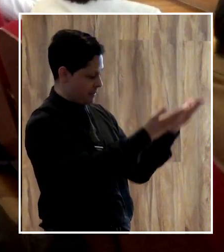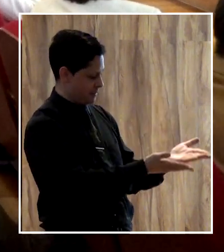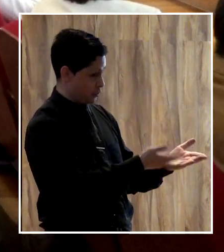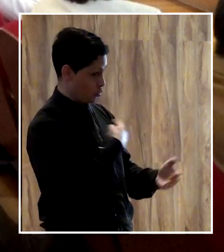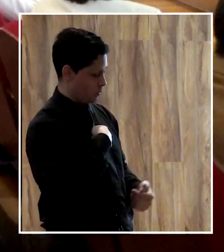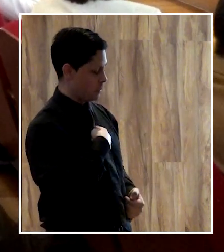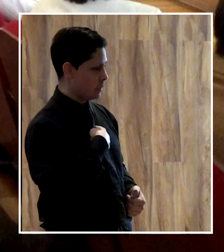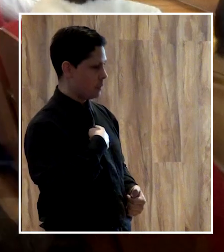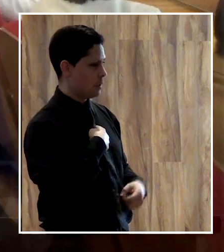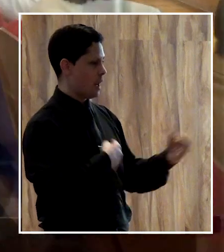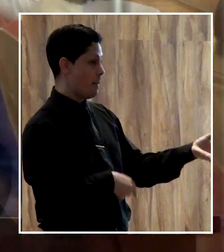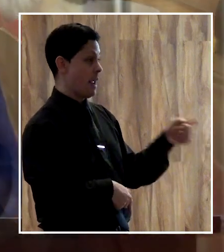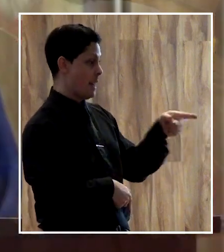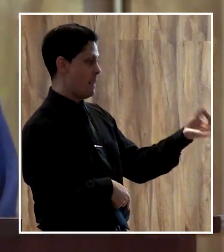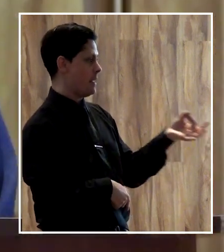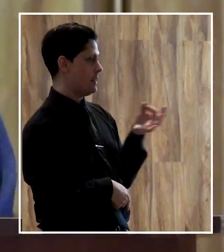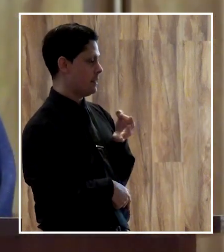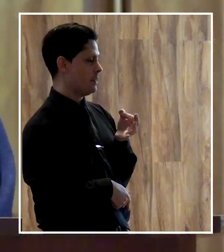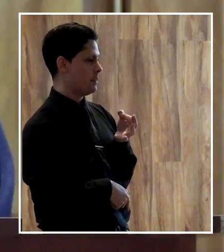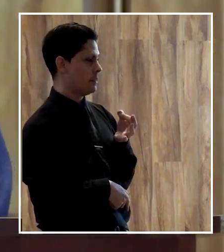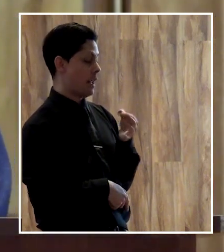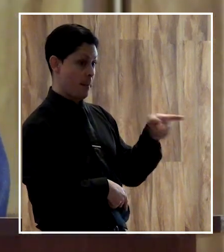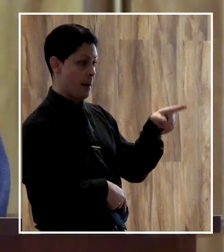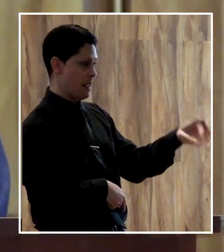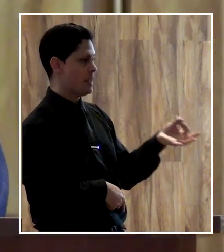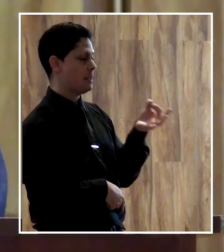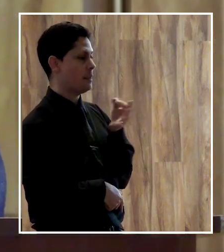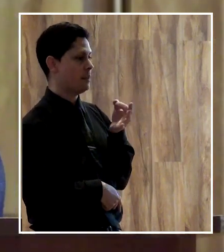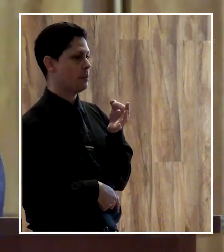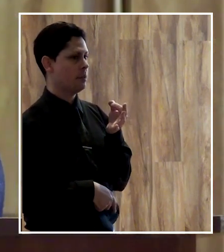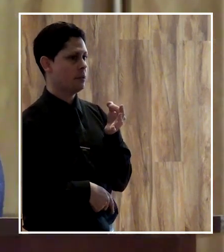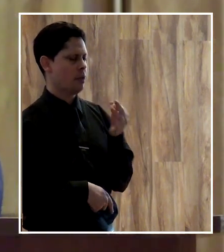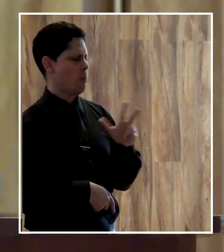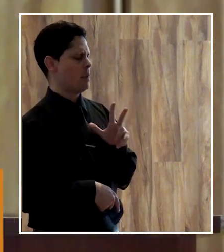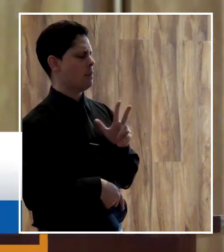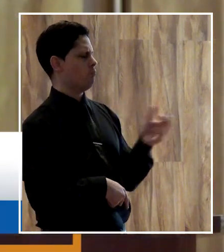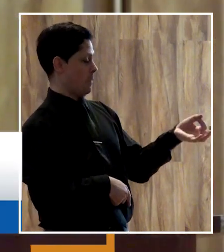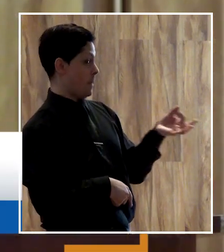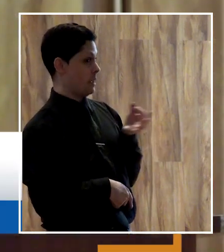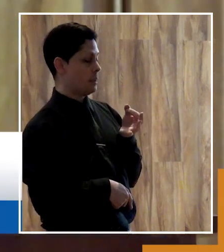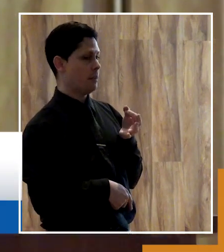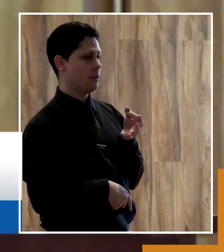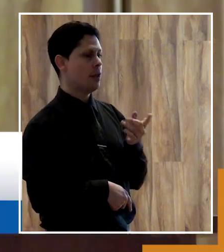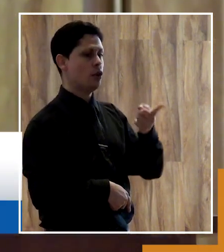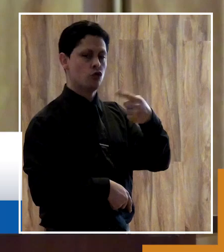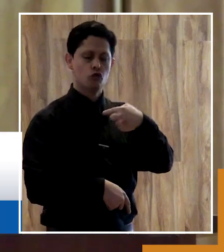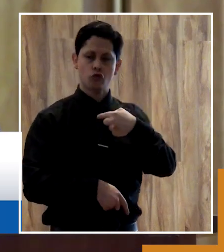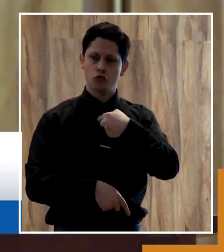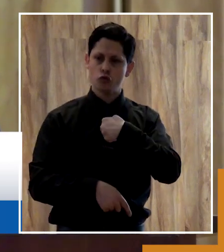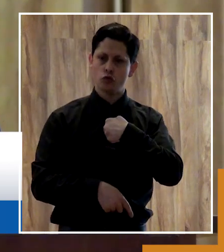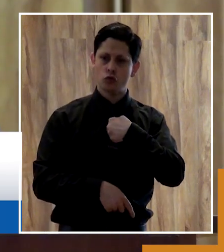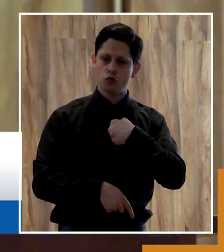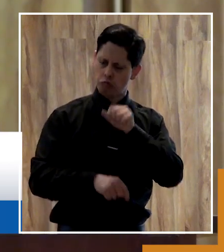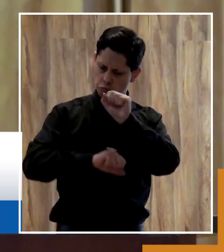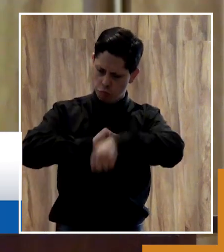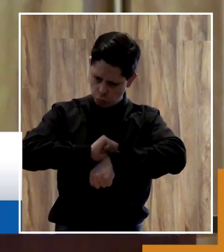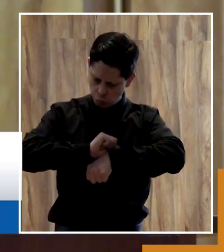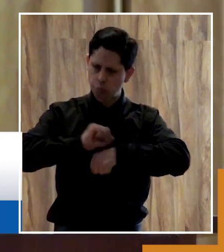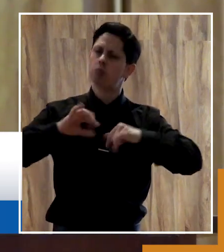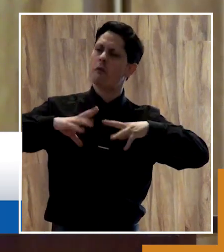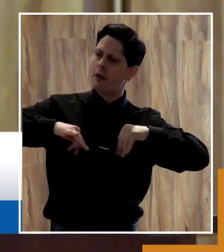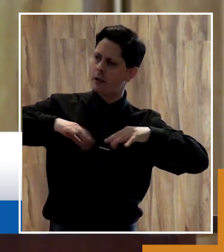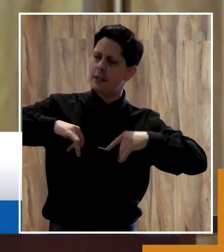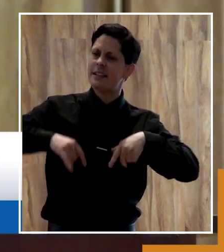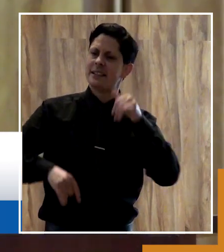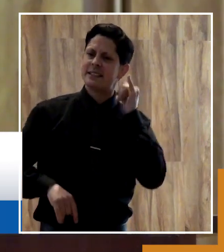dice, a don Iván. Entonces, Iván me dice, yo te voy a aceptar tus